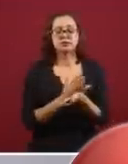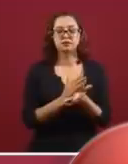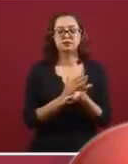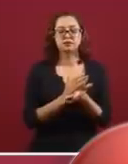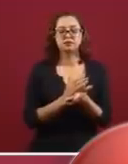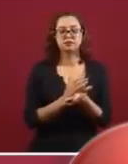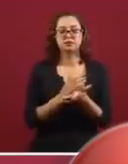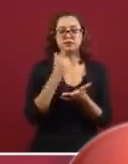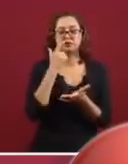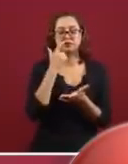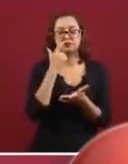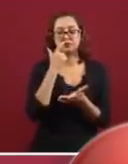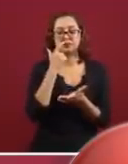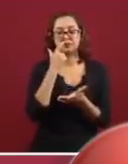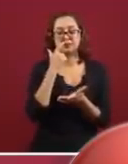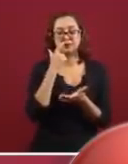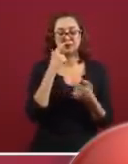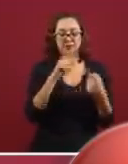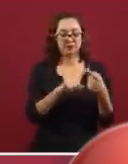otro lado